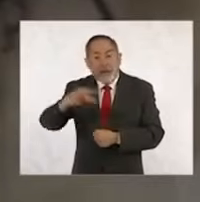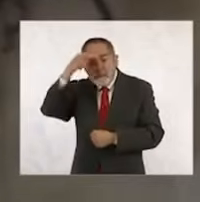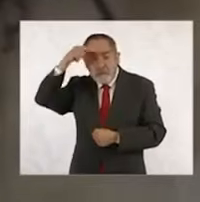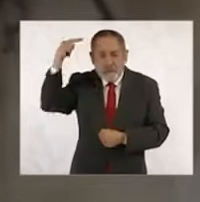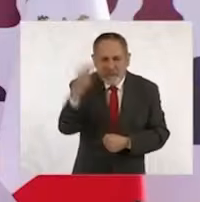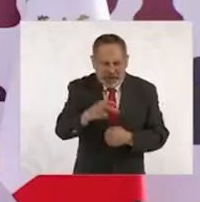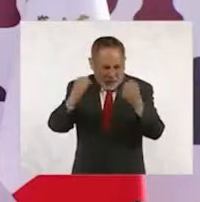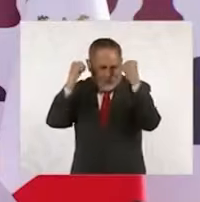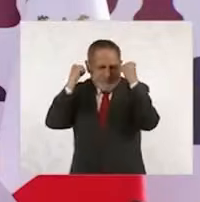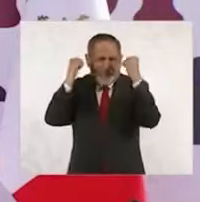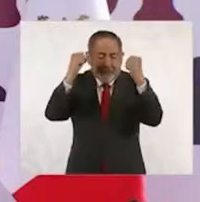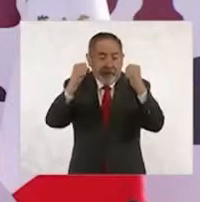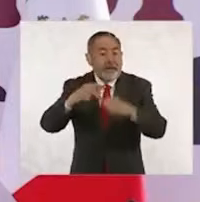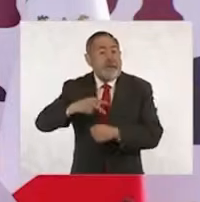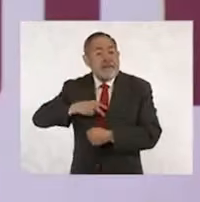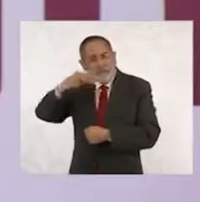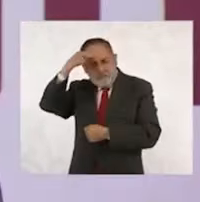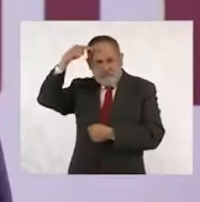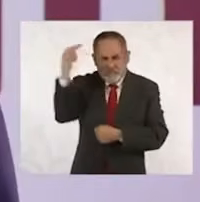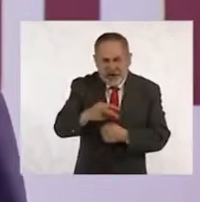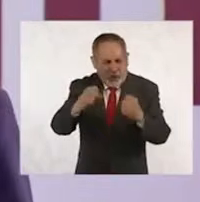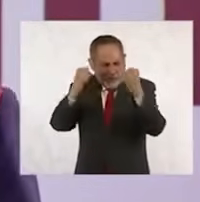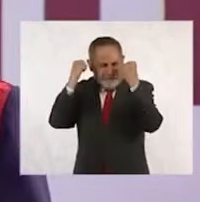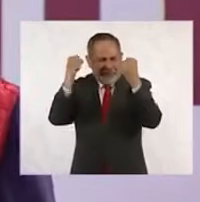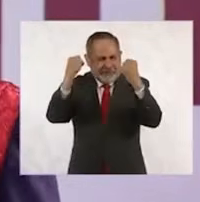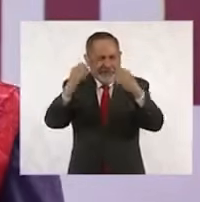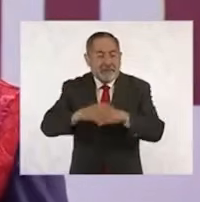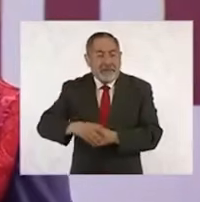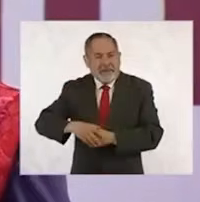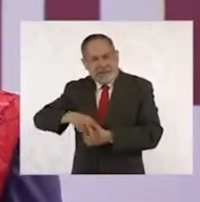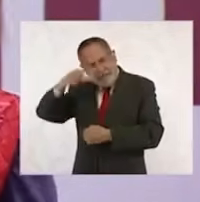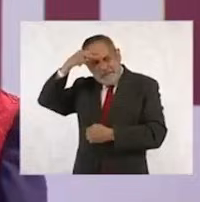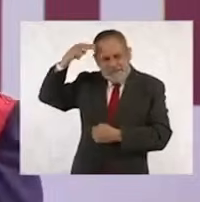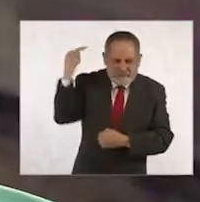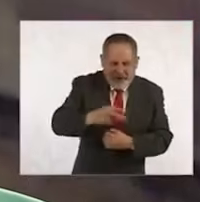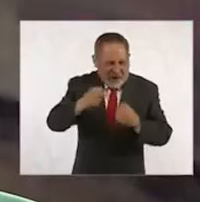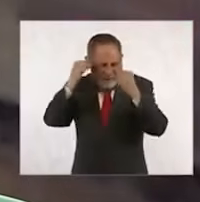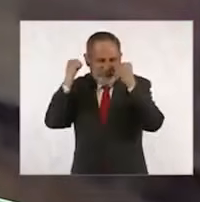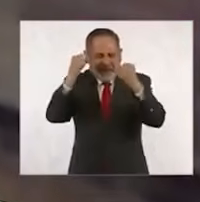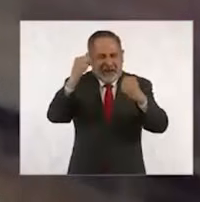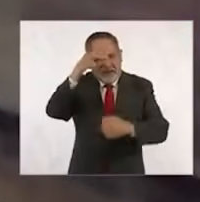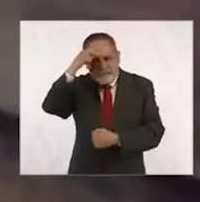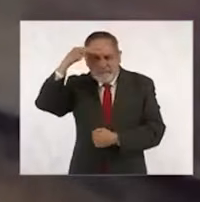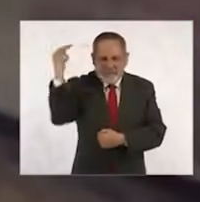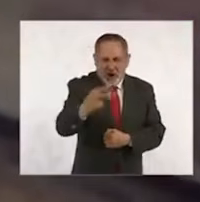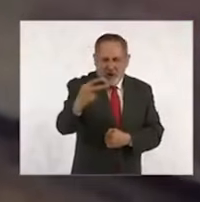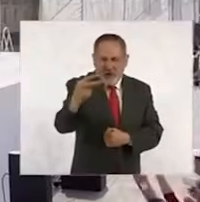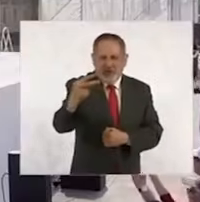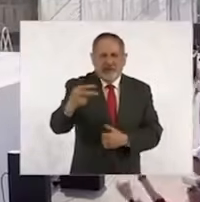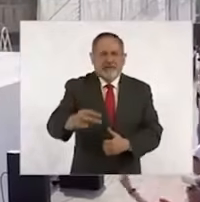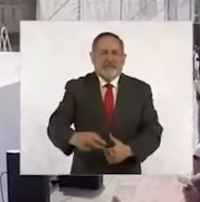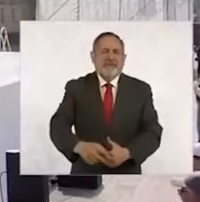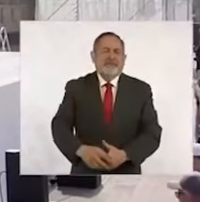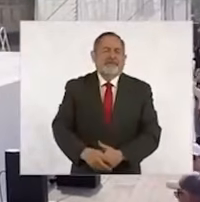medir fuerzas, ¿no? Entre Claudia y la oposición. Claro, esa es la política, medir fuerzas, a ver quién tiene más fuerza